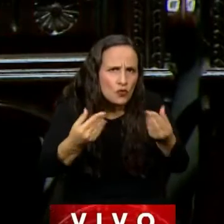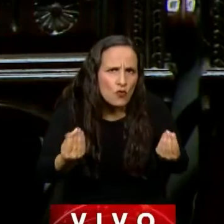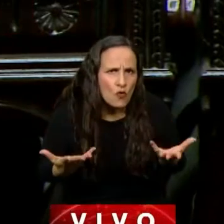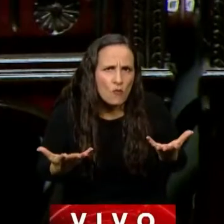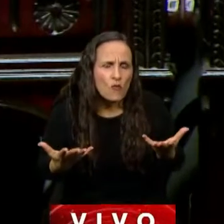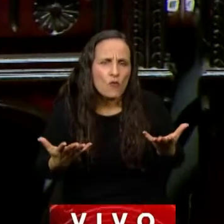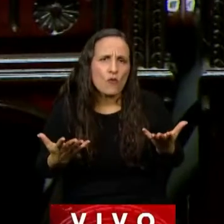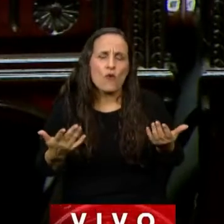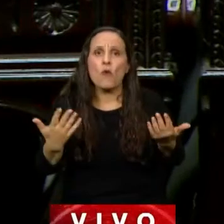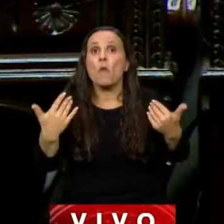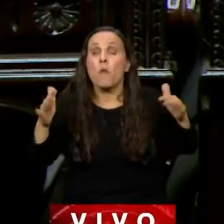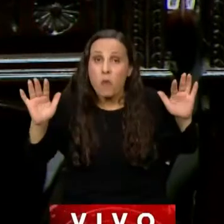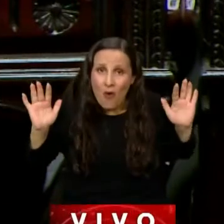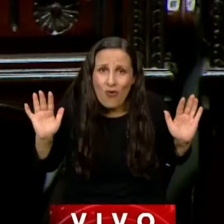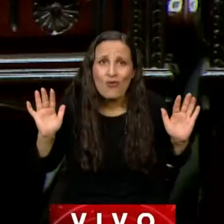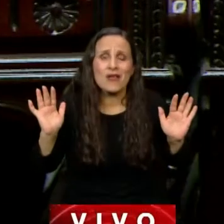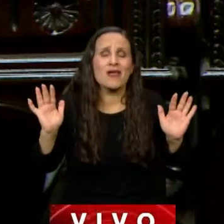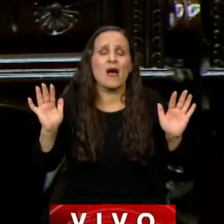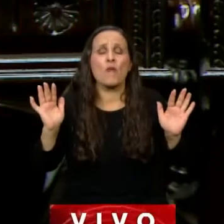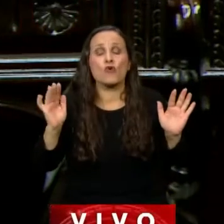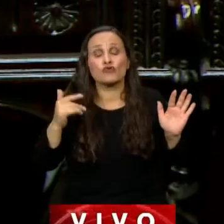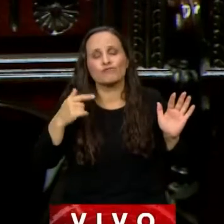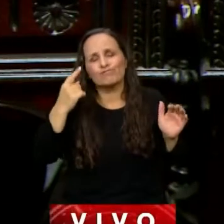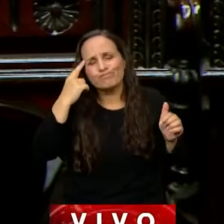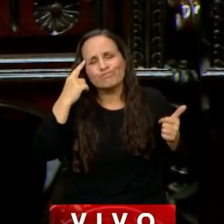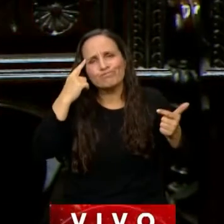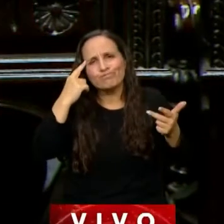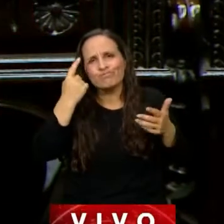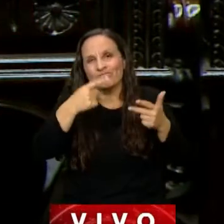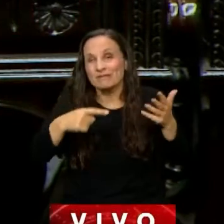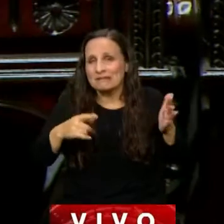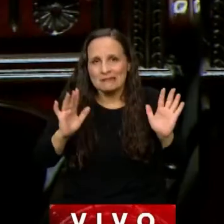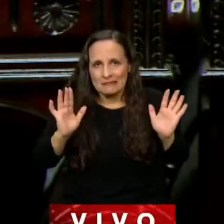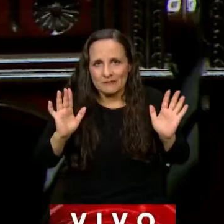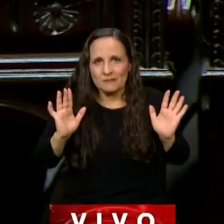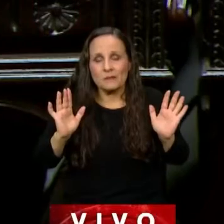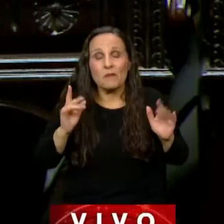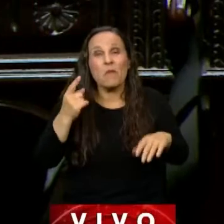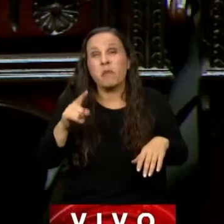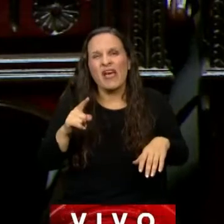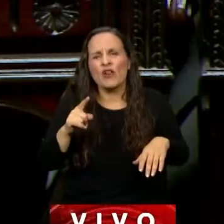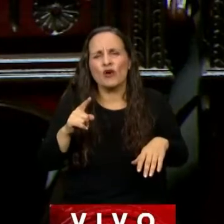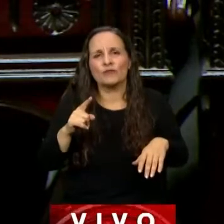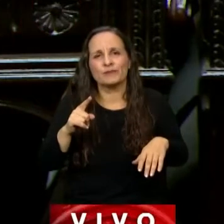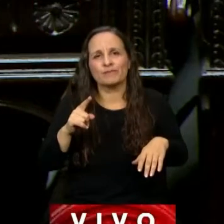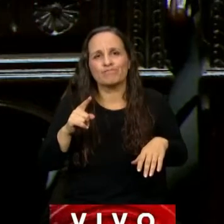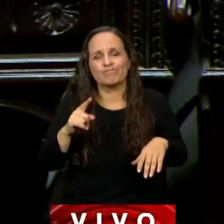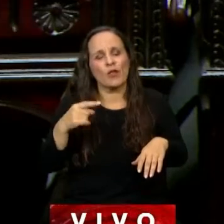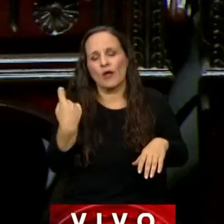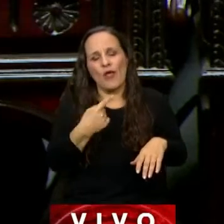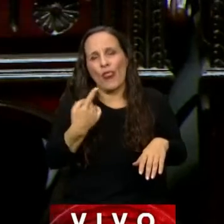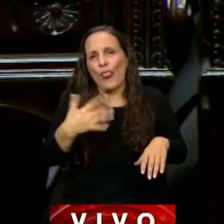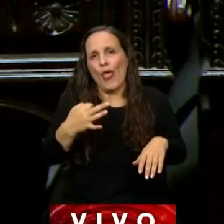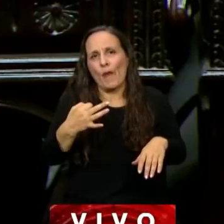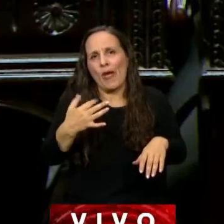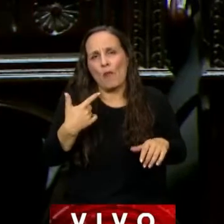Podríamos llenarnos de consideraciones al respecto, pero no nos equivocamos si decimos